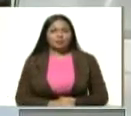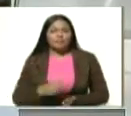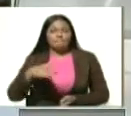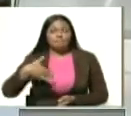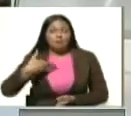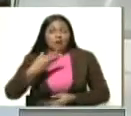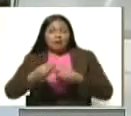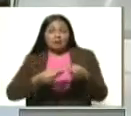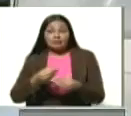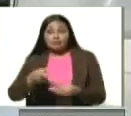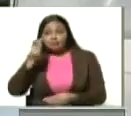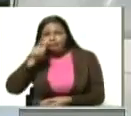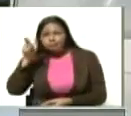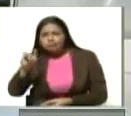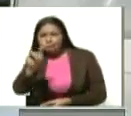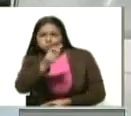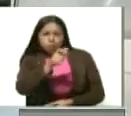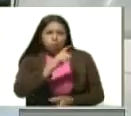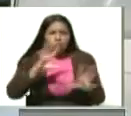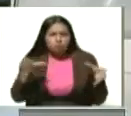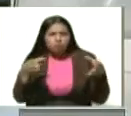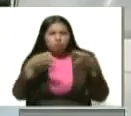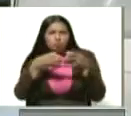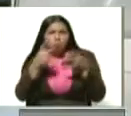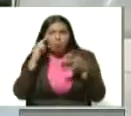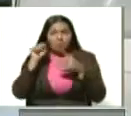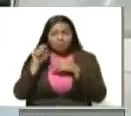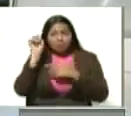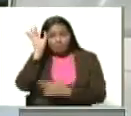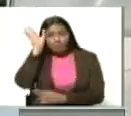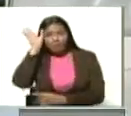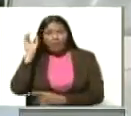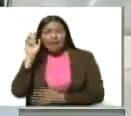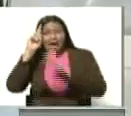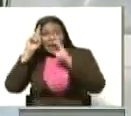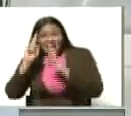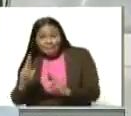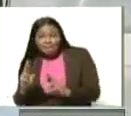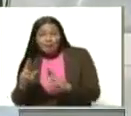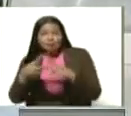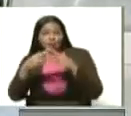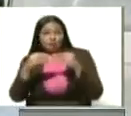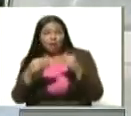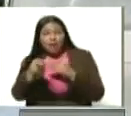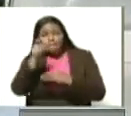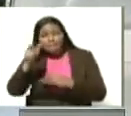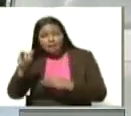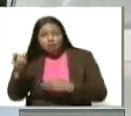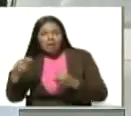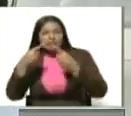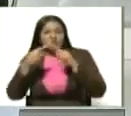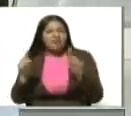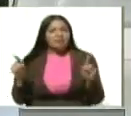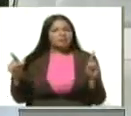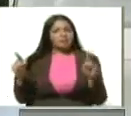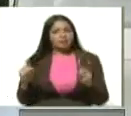hacer que el pueblo venezolano y que la colectividad tenga ese tema del respeto hacia lo diferente, es necesario el tema de